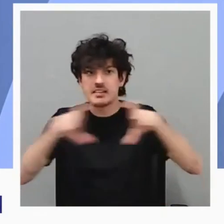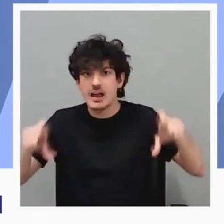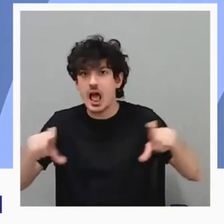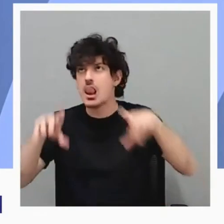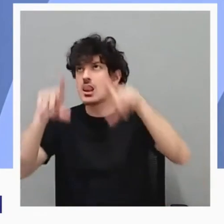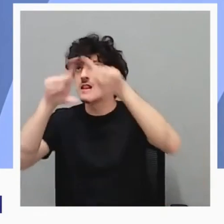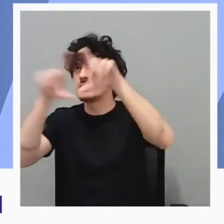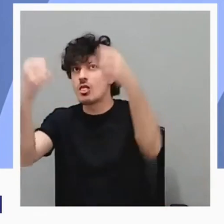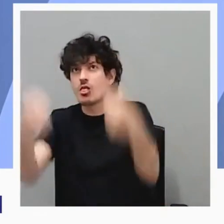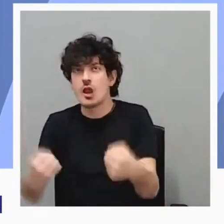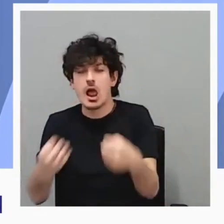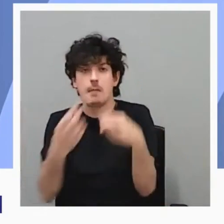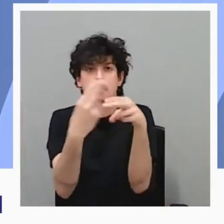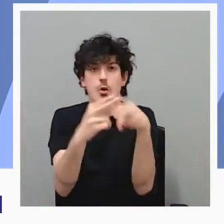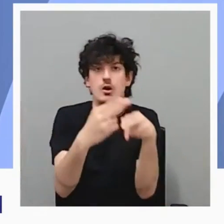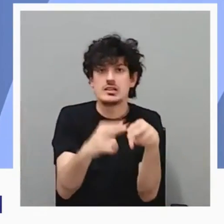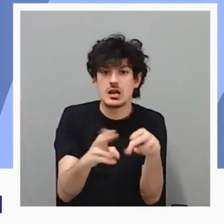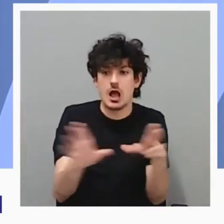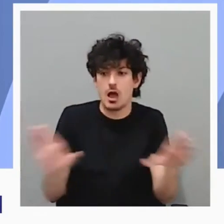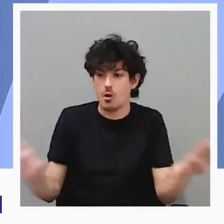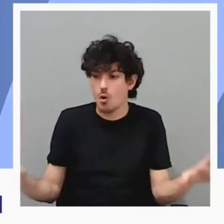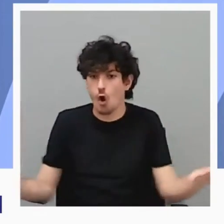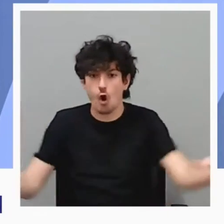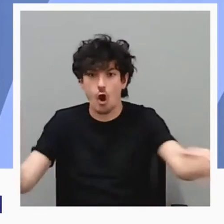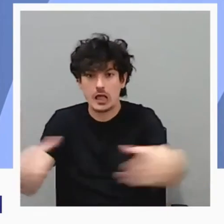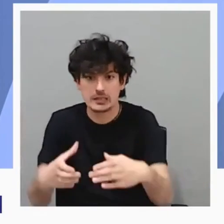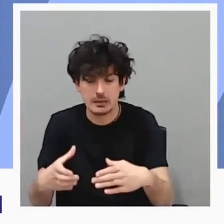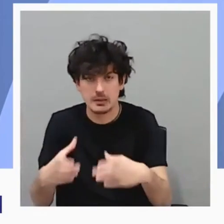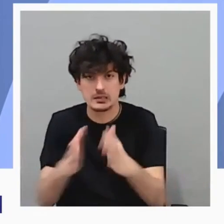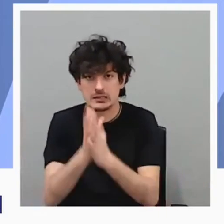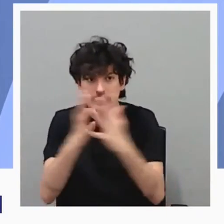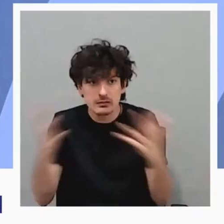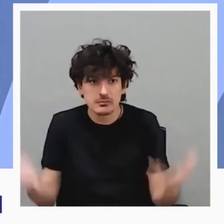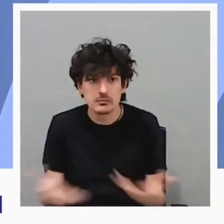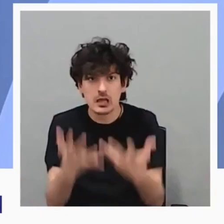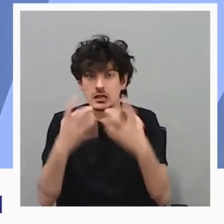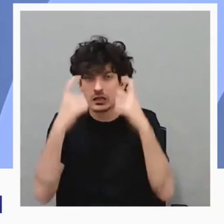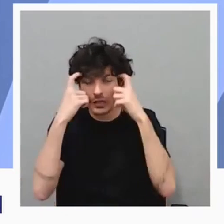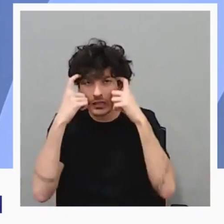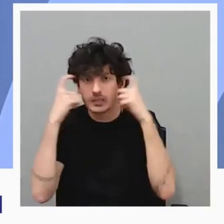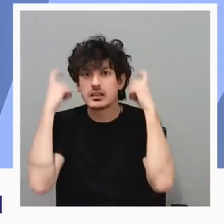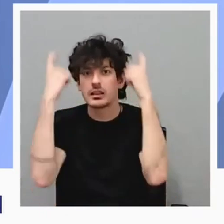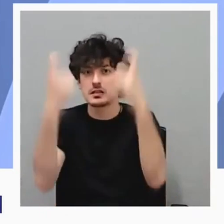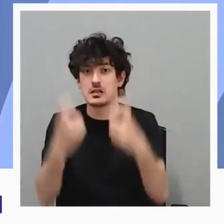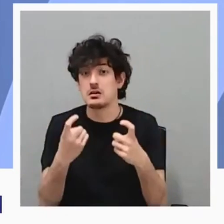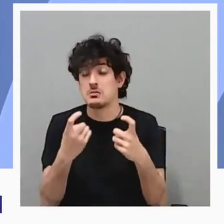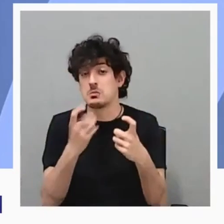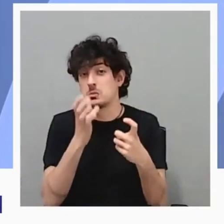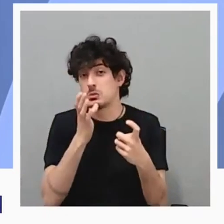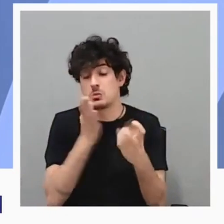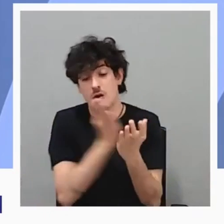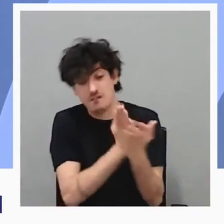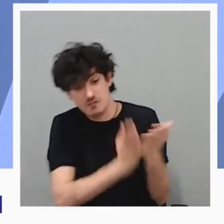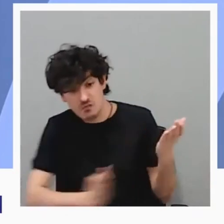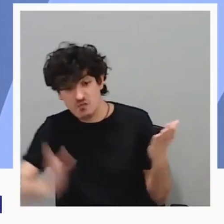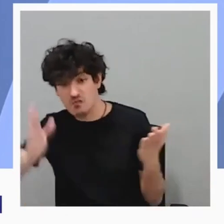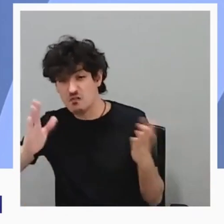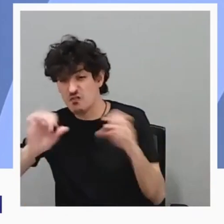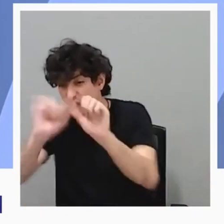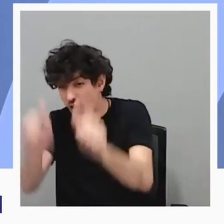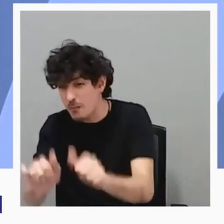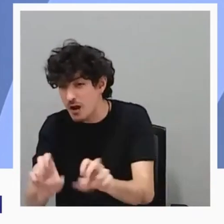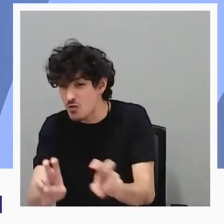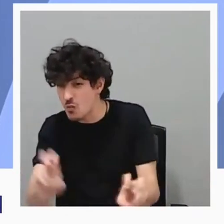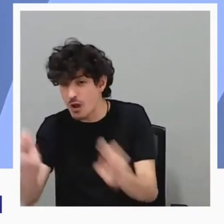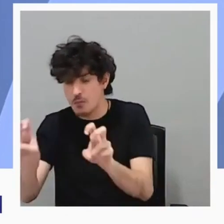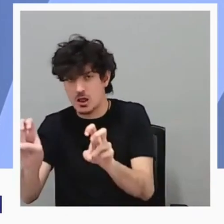política, colectiva, porque es una forma diferente y novedosa de crear